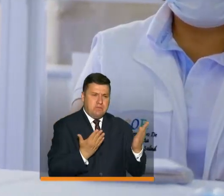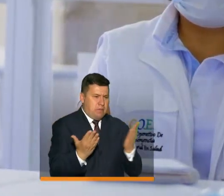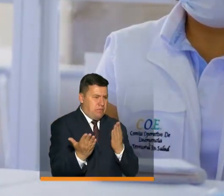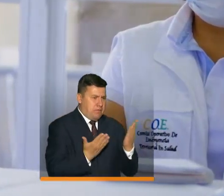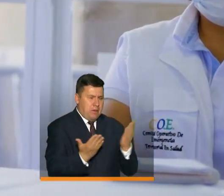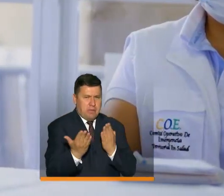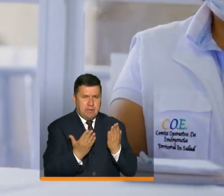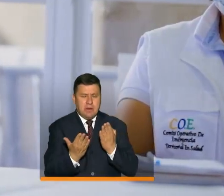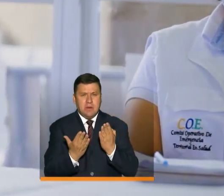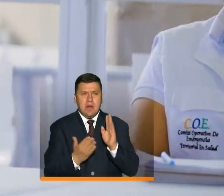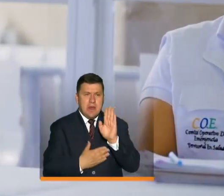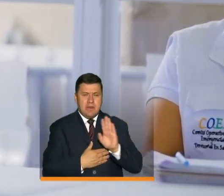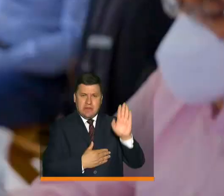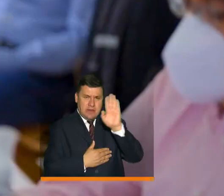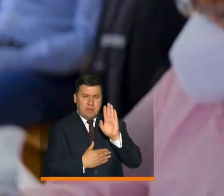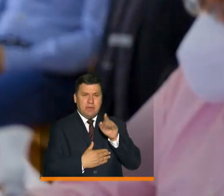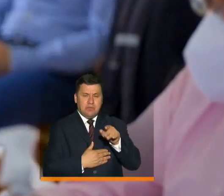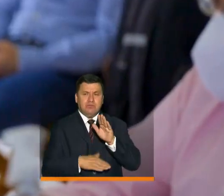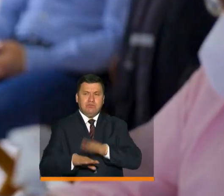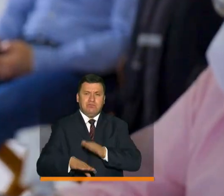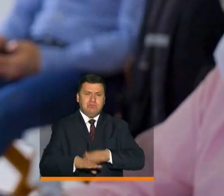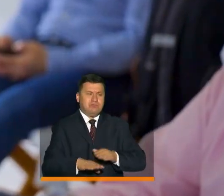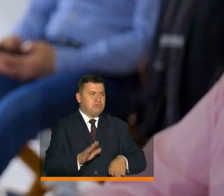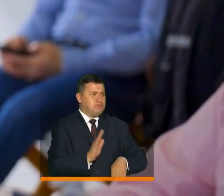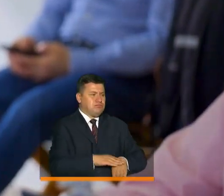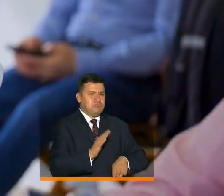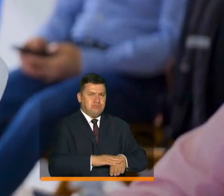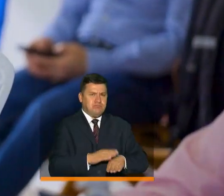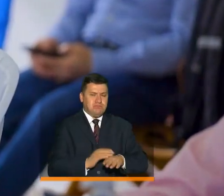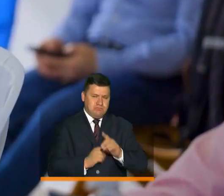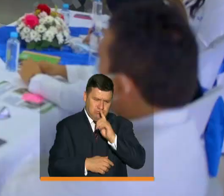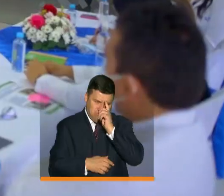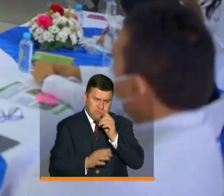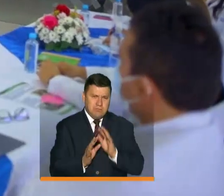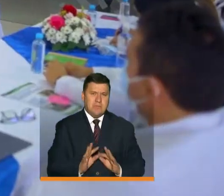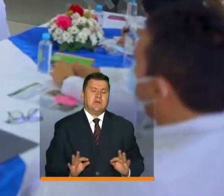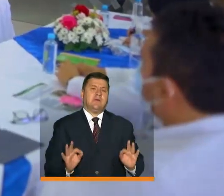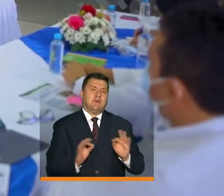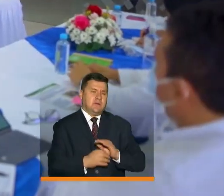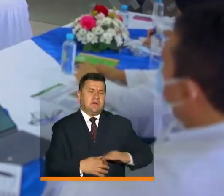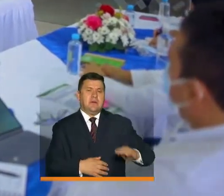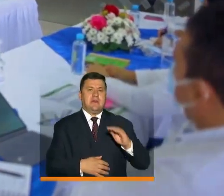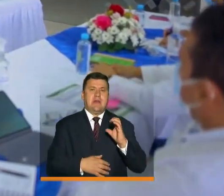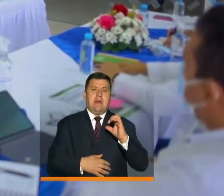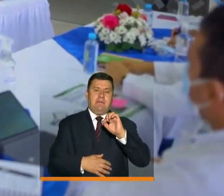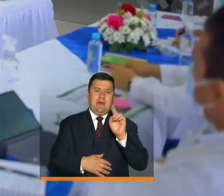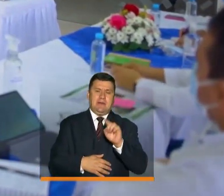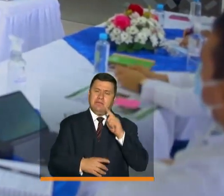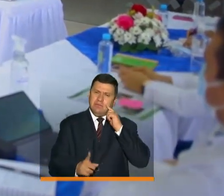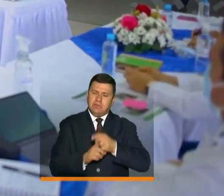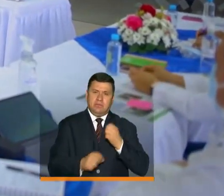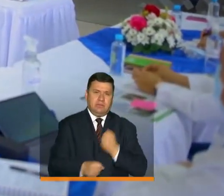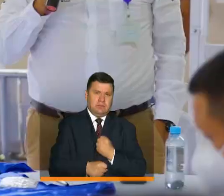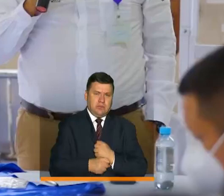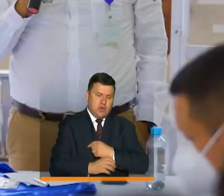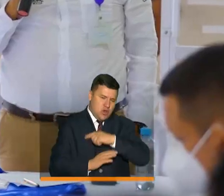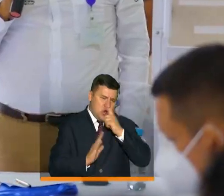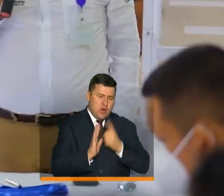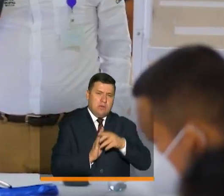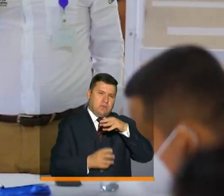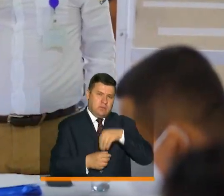que se han hecho desde el departamento. Aquí se hace un llamado vehemente y muy importante a las EPS a trabajar de manera